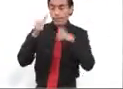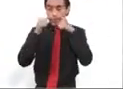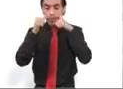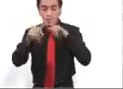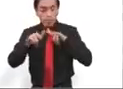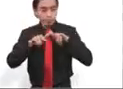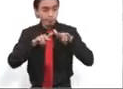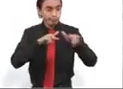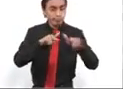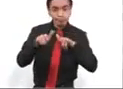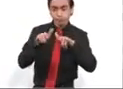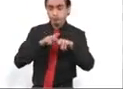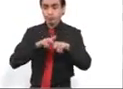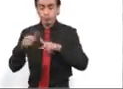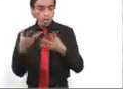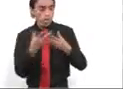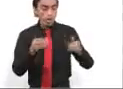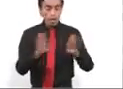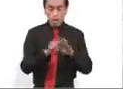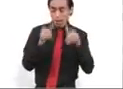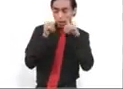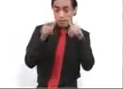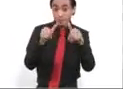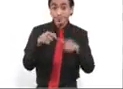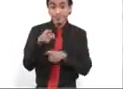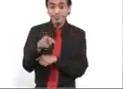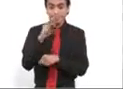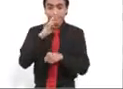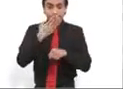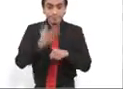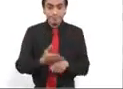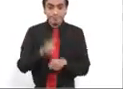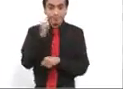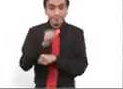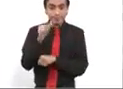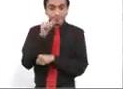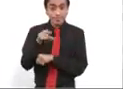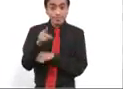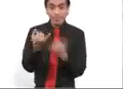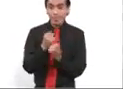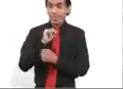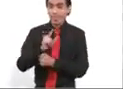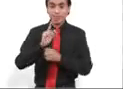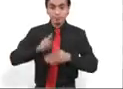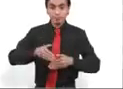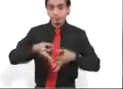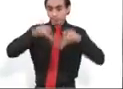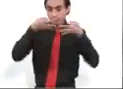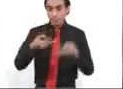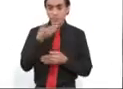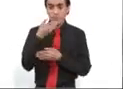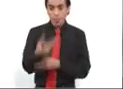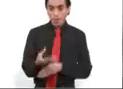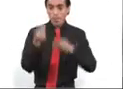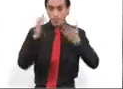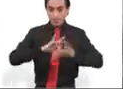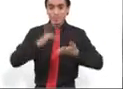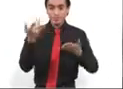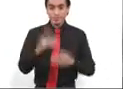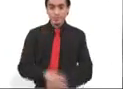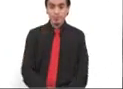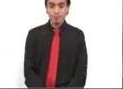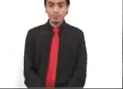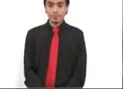de la ciudad, cómo resolverlo, cómo atenderlo, y además pues entrega el corazón en todo lo que hace. Así que muchas gracias, Luis, por todo tu